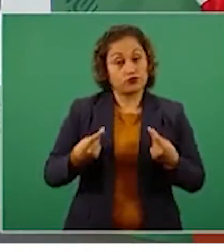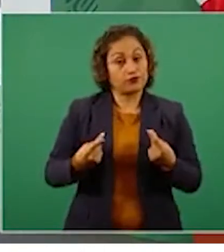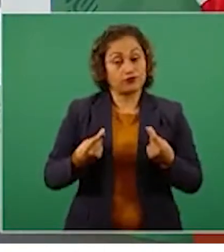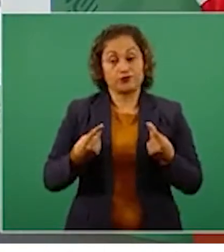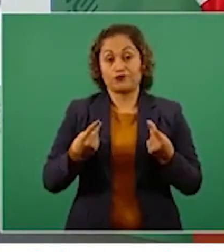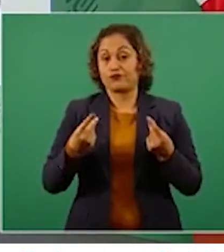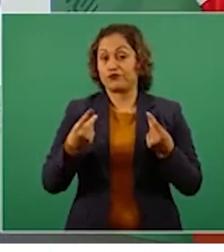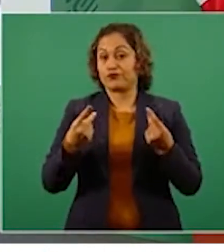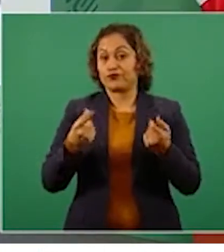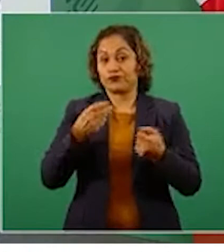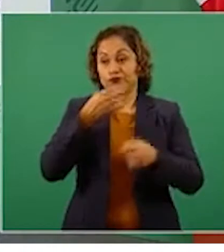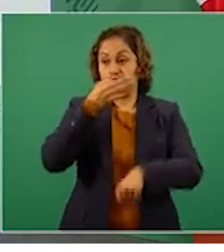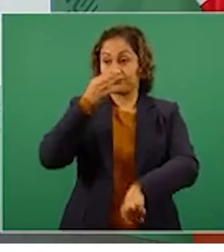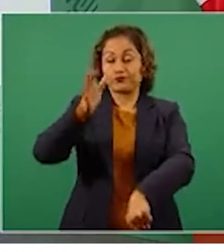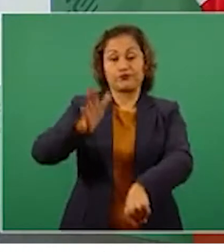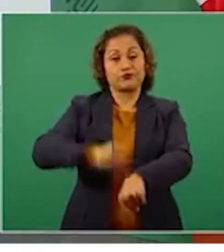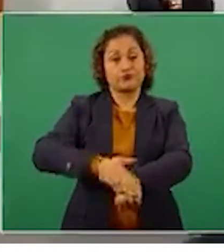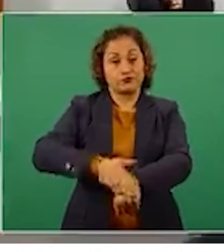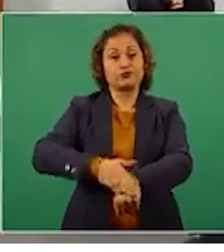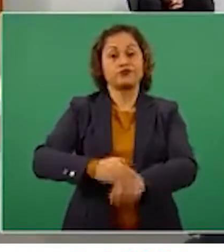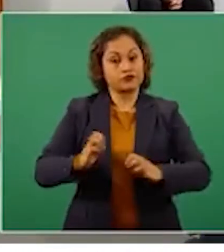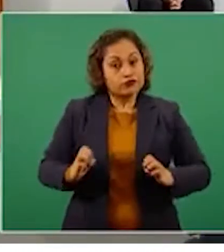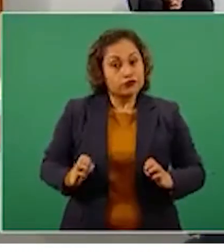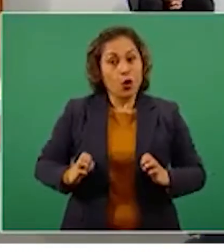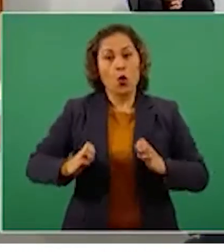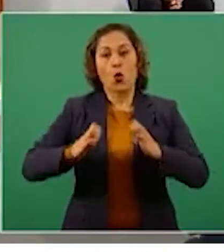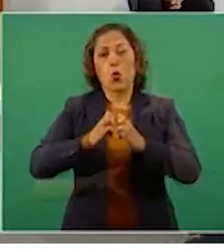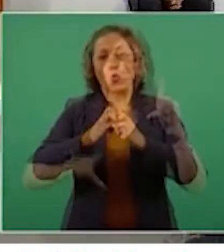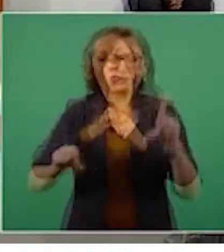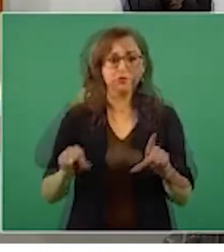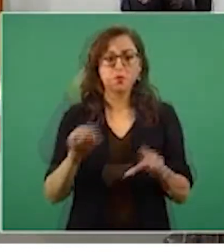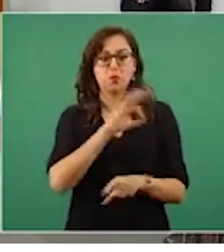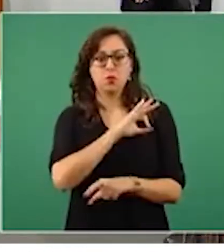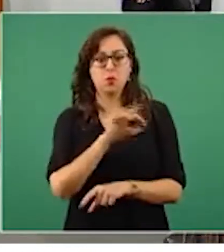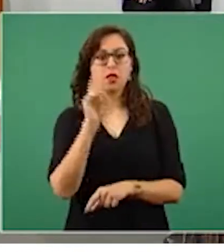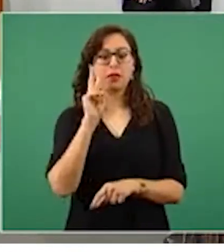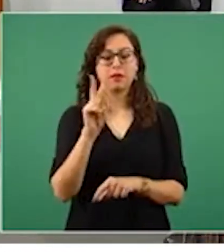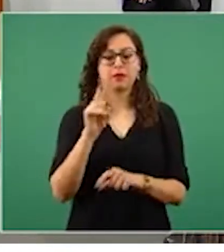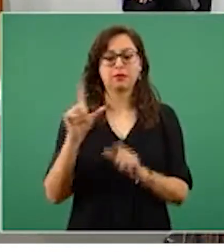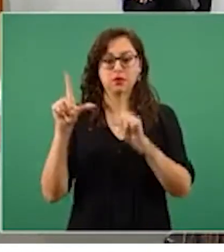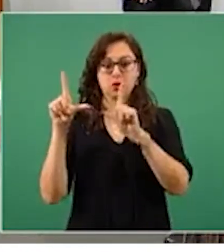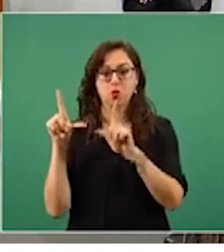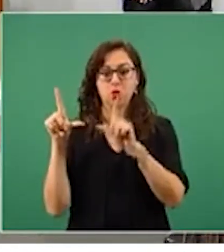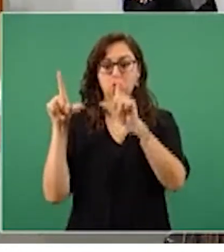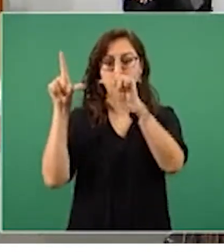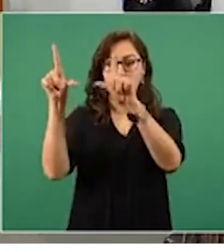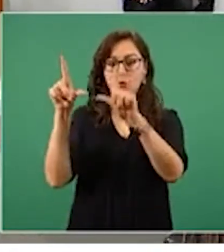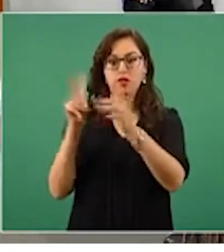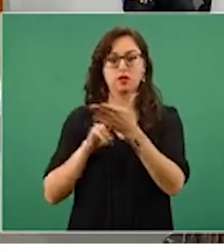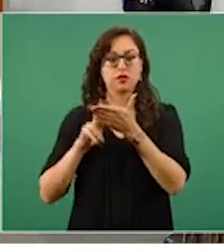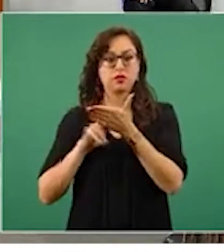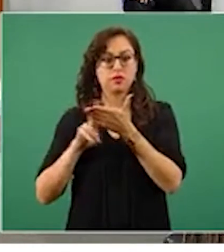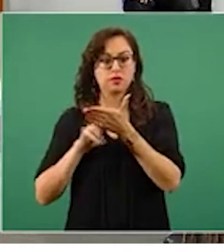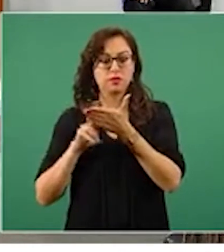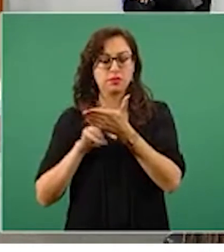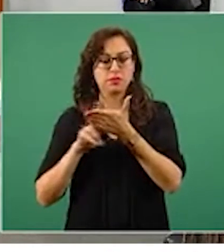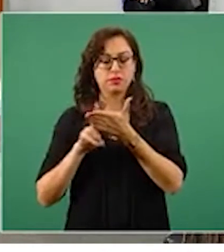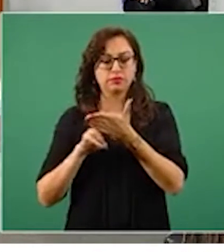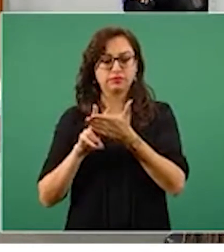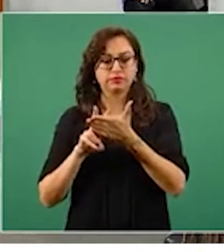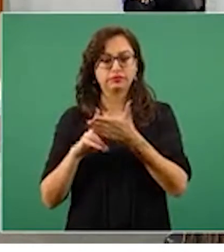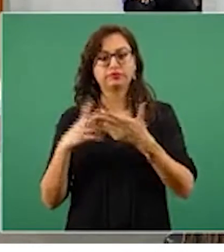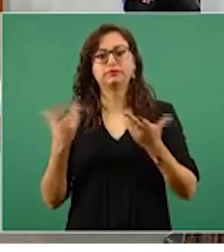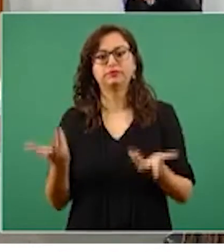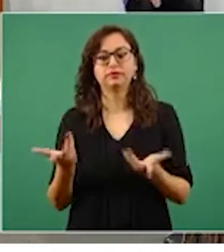inmediatamente declaramos el estado operativo de alerta en el sistema interconectado nacional. Rectángulo, vemos el área de afectación, leyéndola